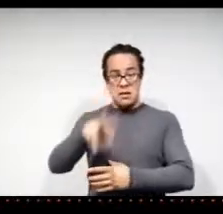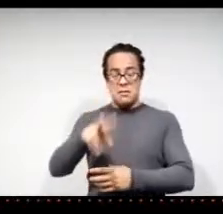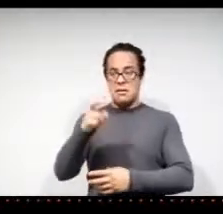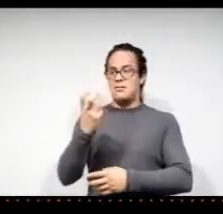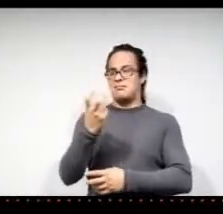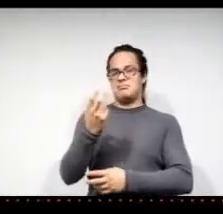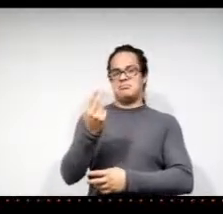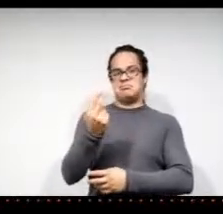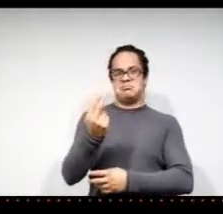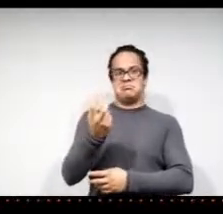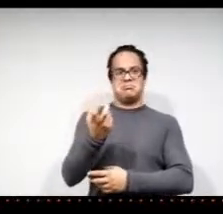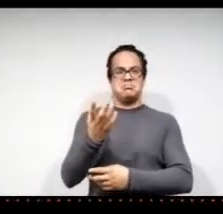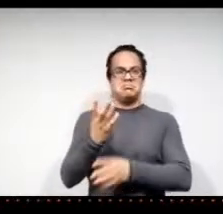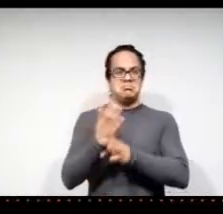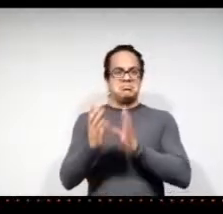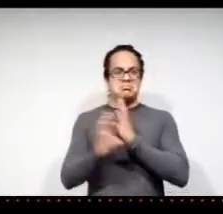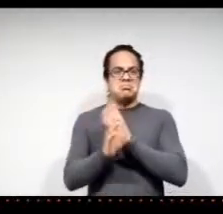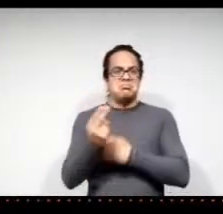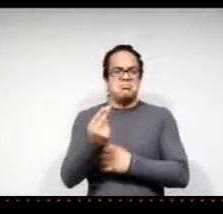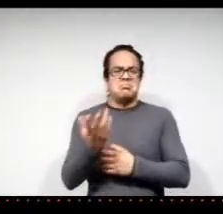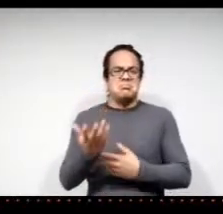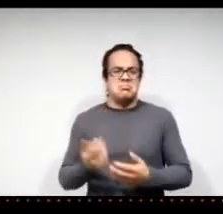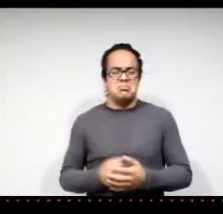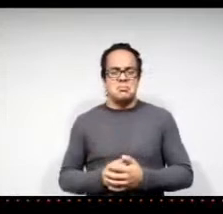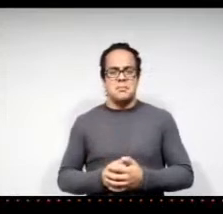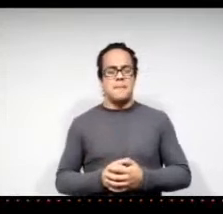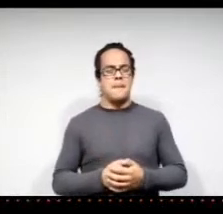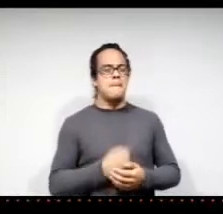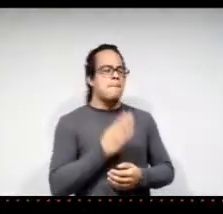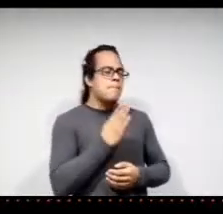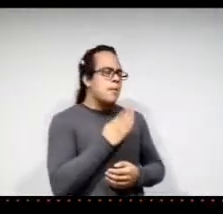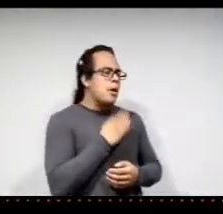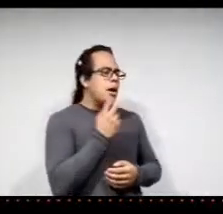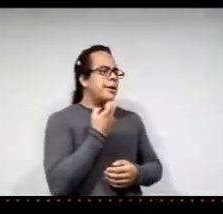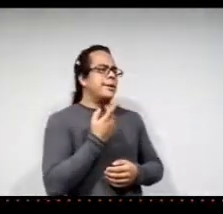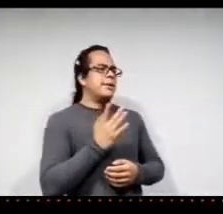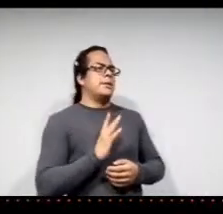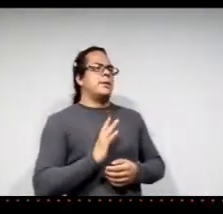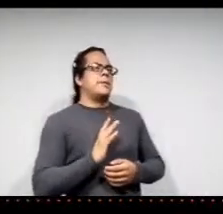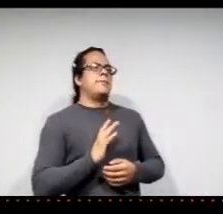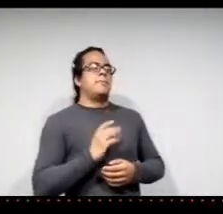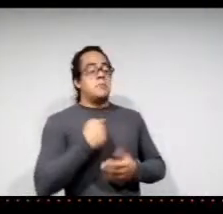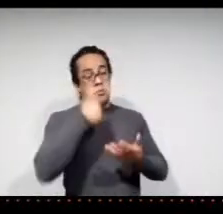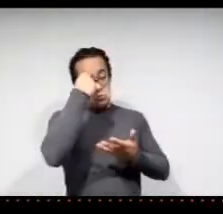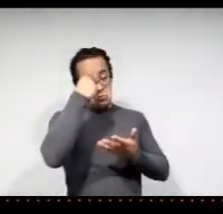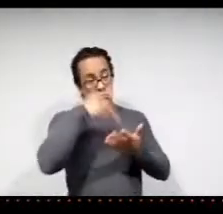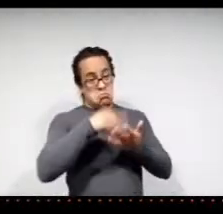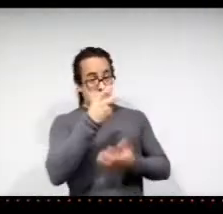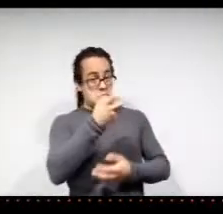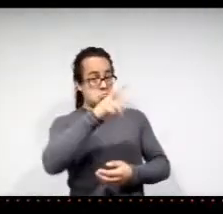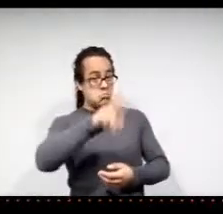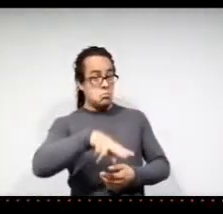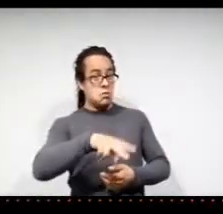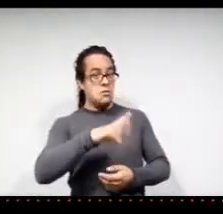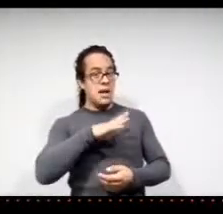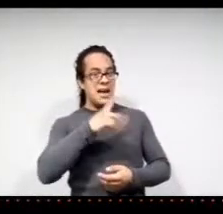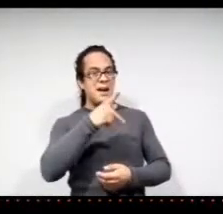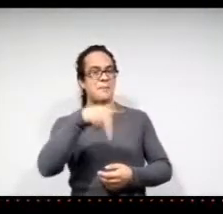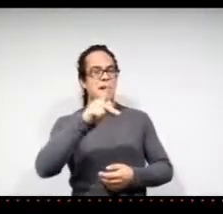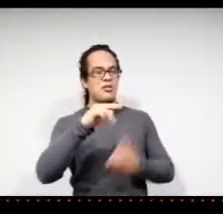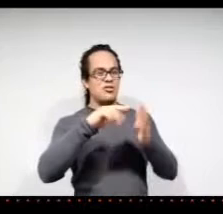cosa. Sí, yo creo que hay algo de cierto en esto, pero es por diseño